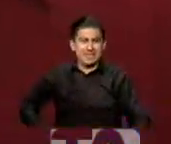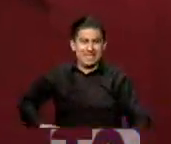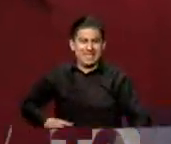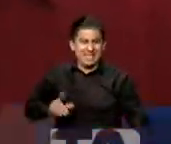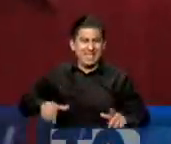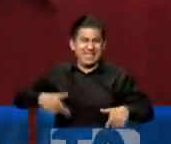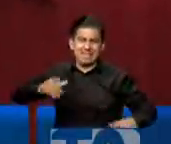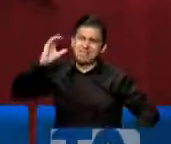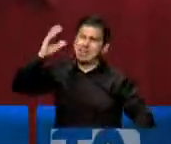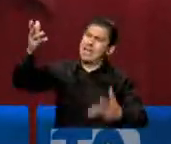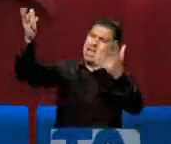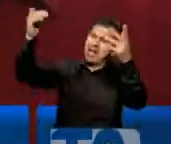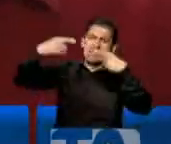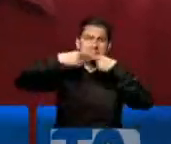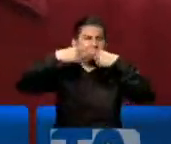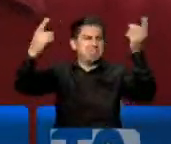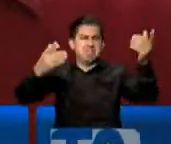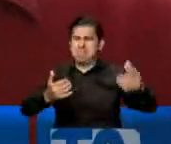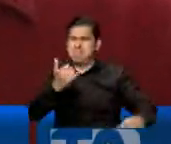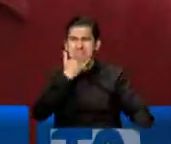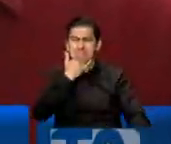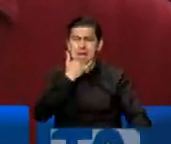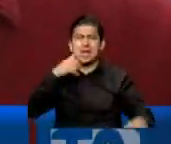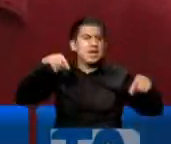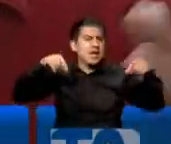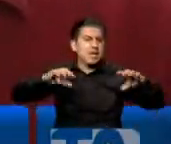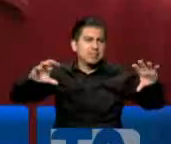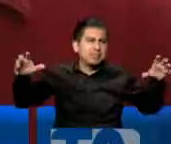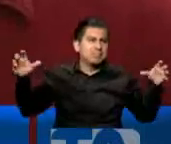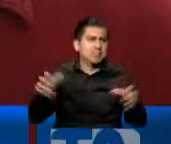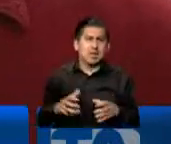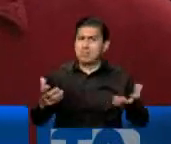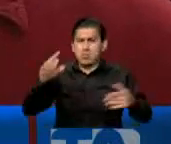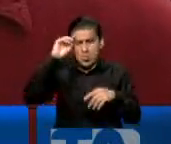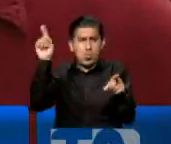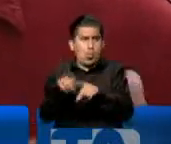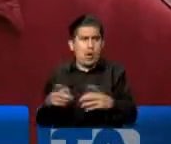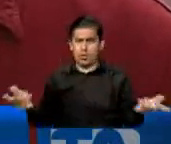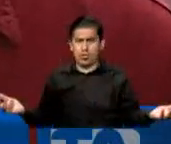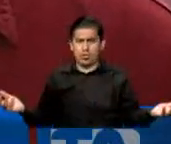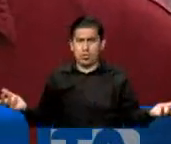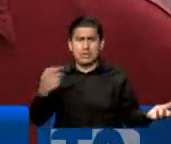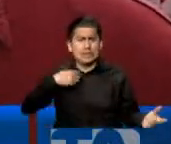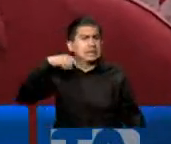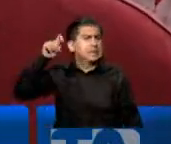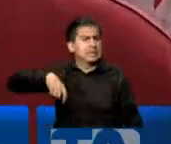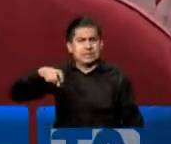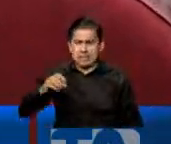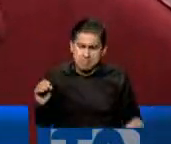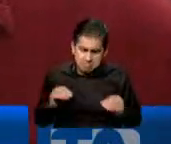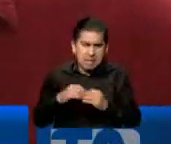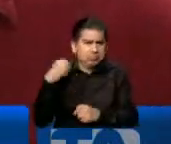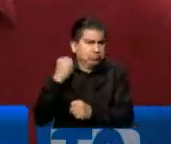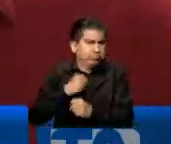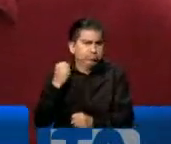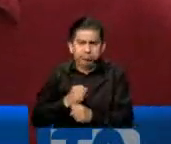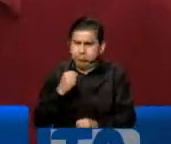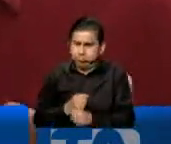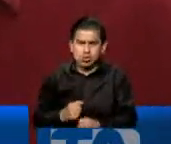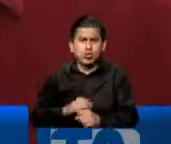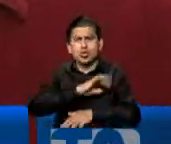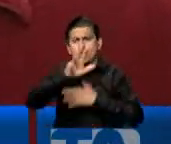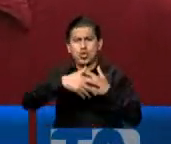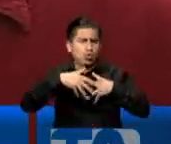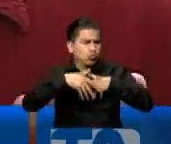medidas anunciadas por el gobierno, la respuesta a la unidad, la lucha, la protesta social. Retomamos la movilización con